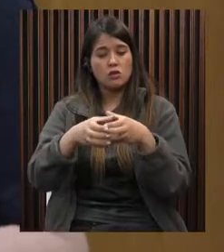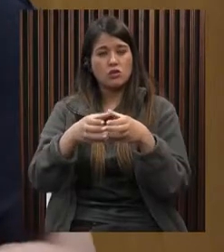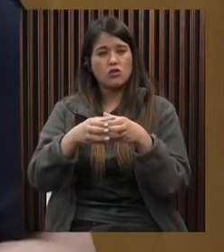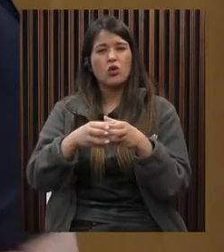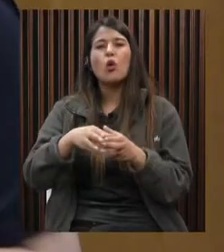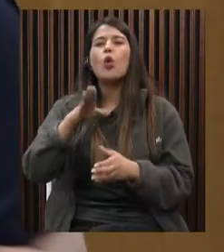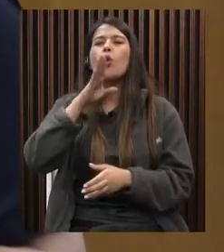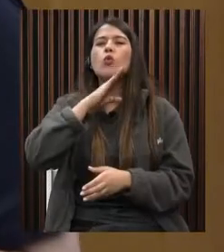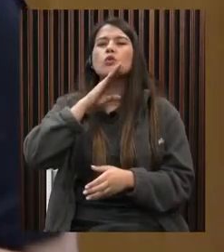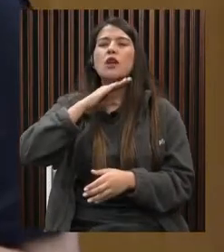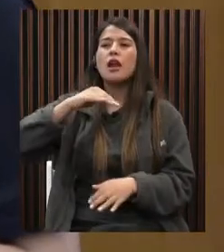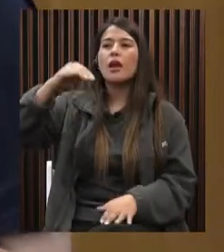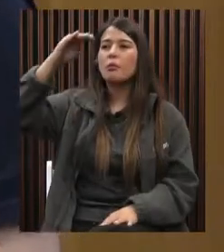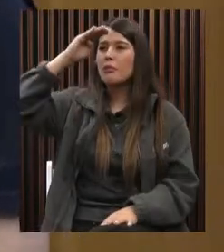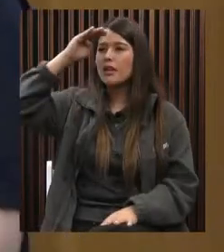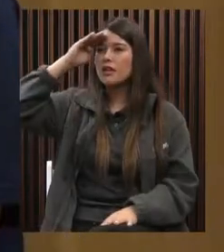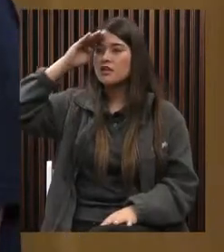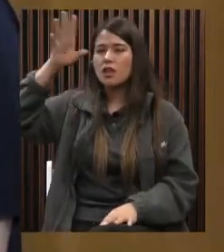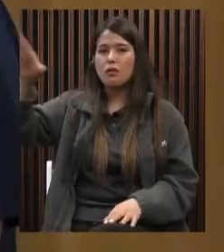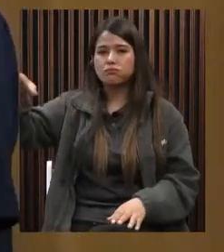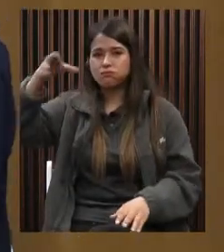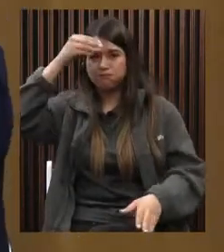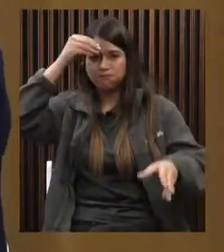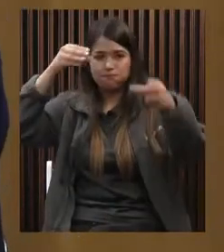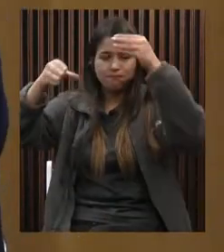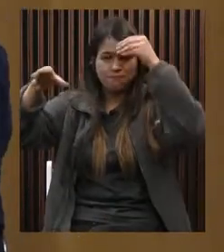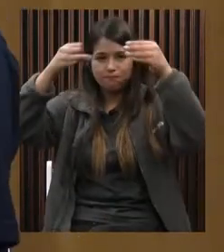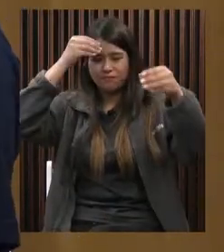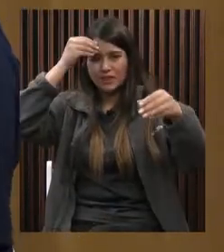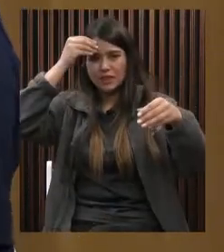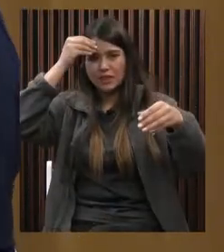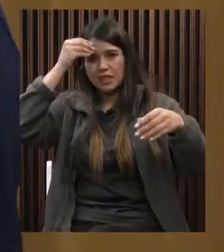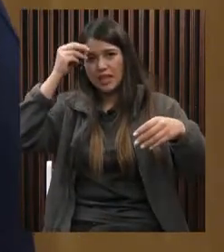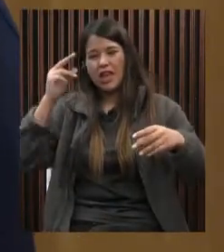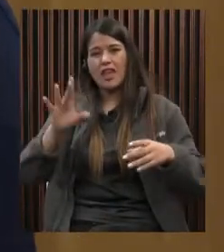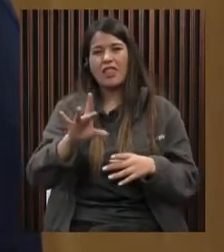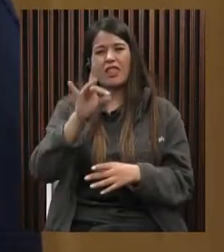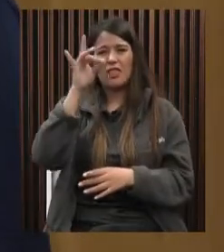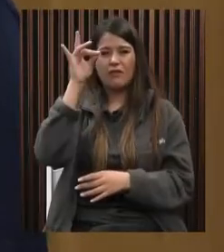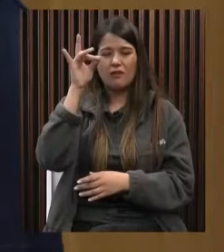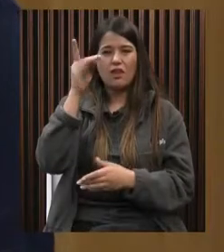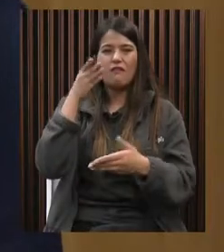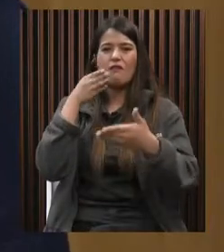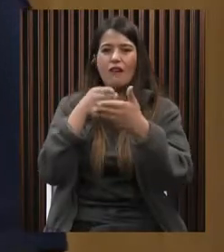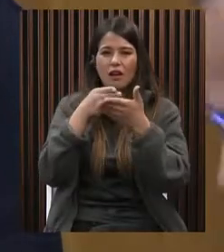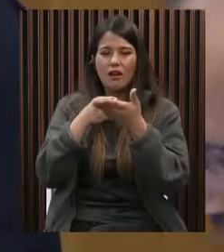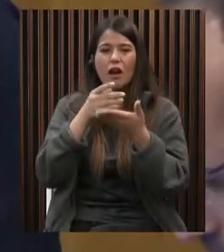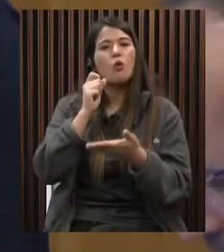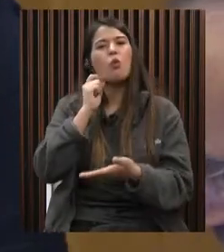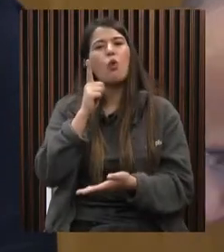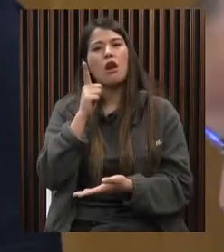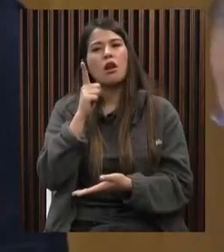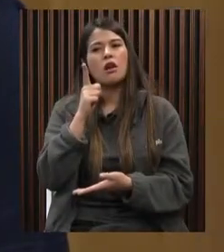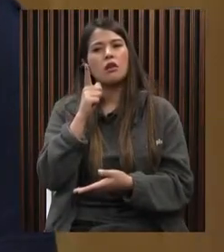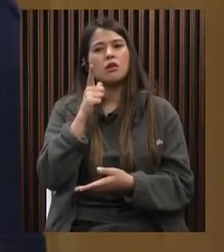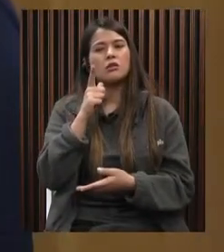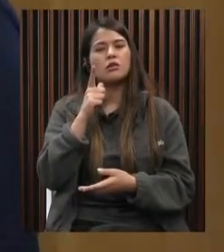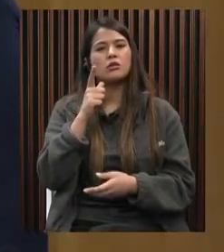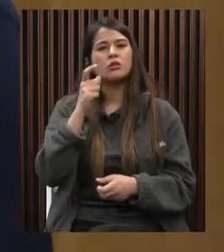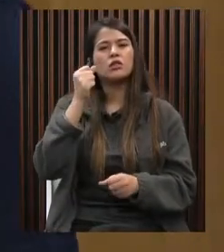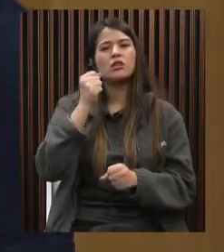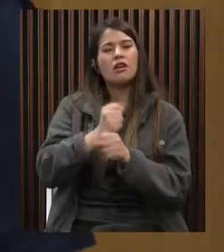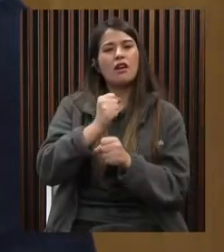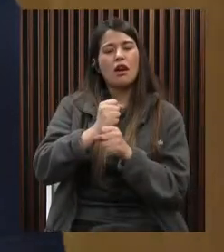experiencias y el conocimiento que han recabado con su equipo. Identifiquen las barreras. Cuando trabajamos con instituciones